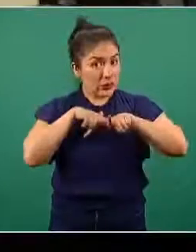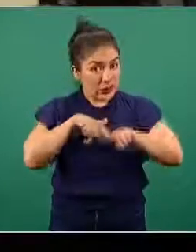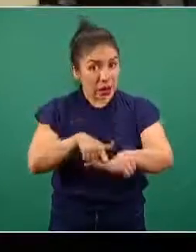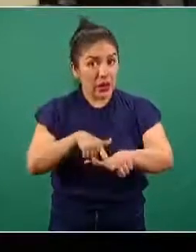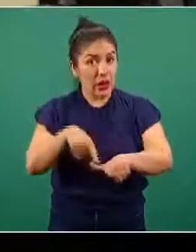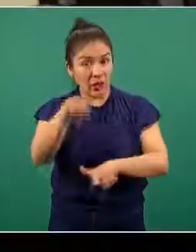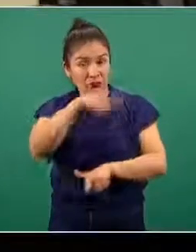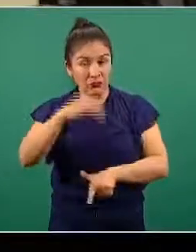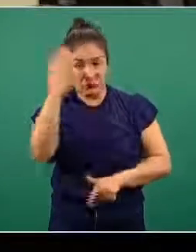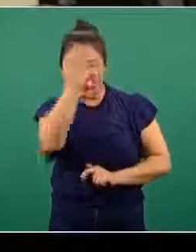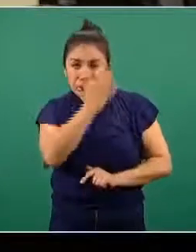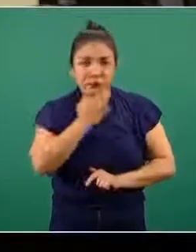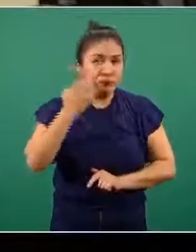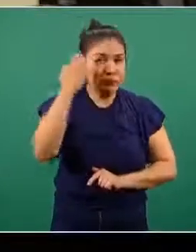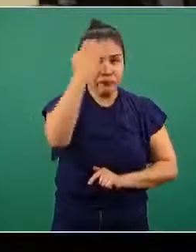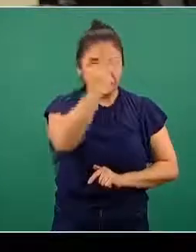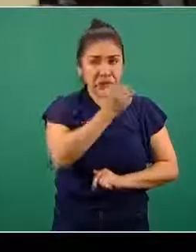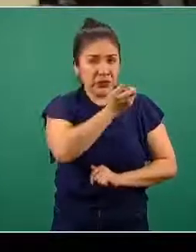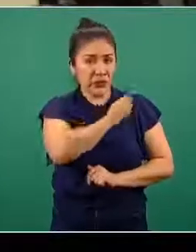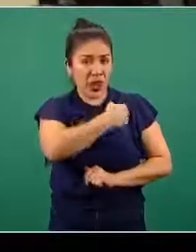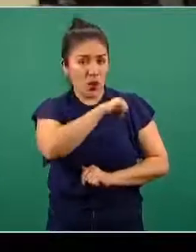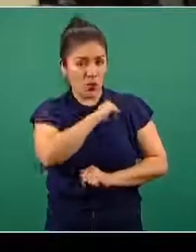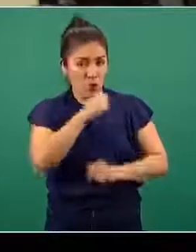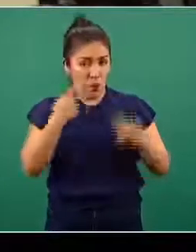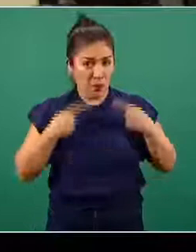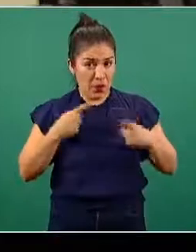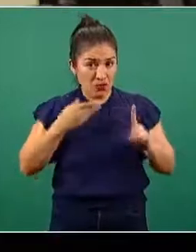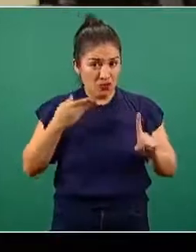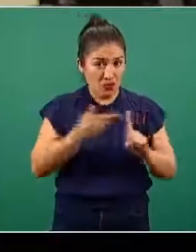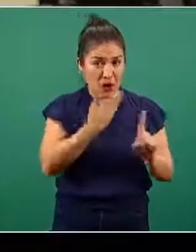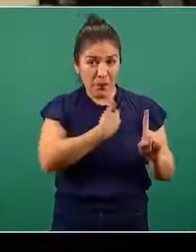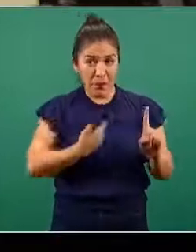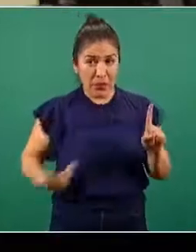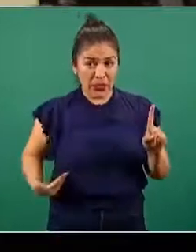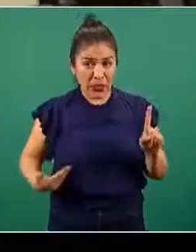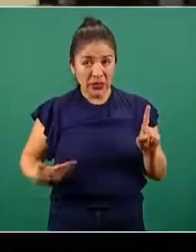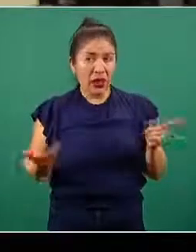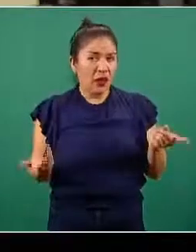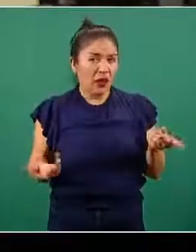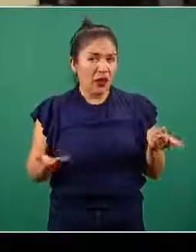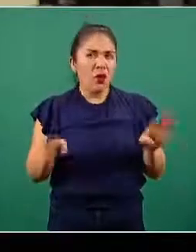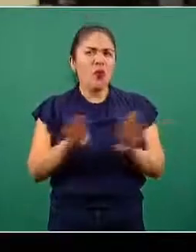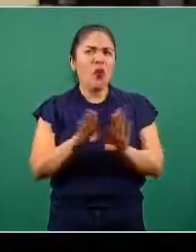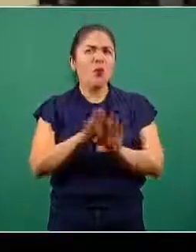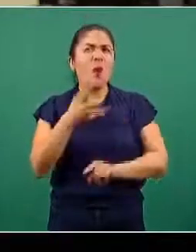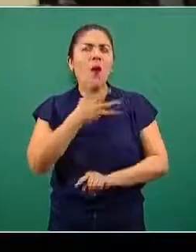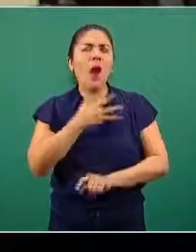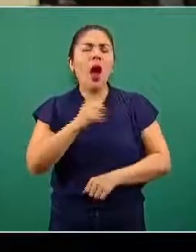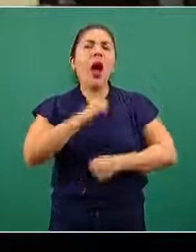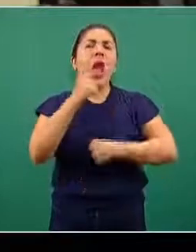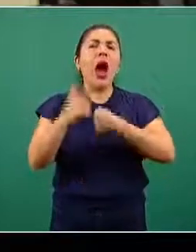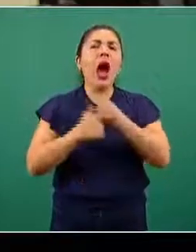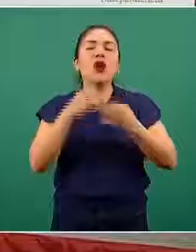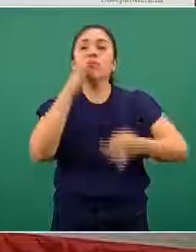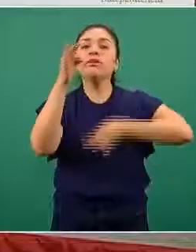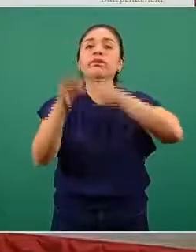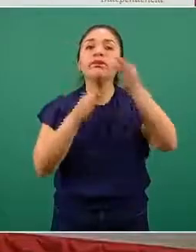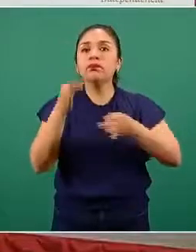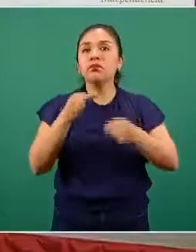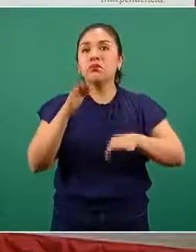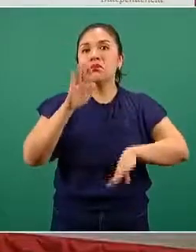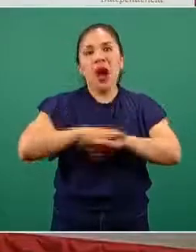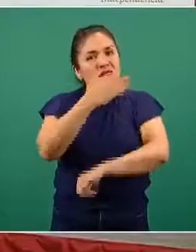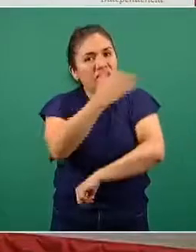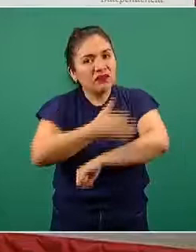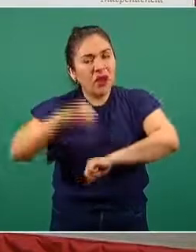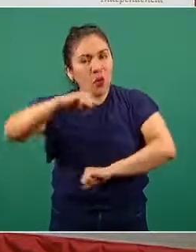la valoración de su estado de salud? Es decir, ¿saldría algún reporte en las próximas